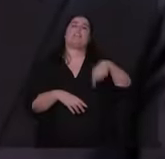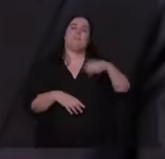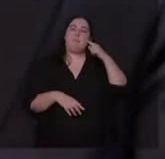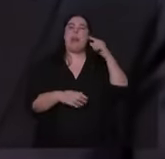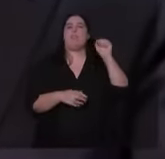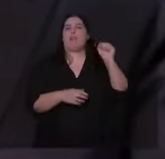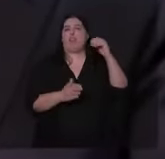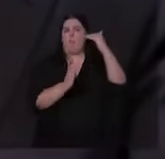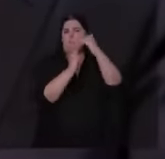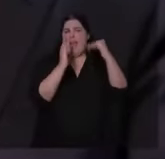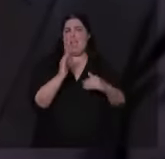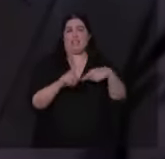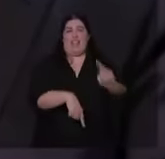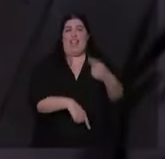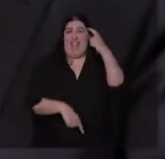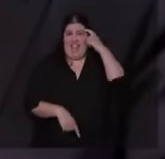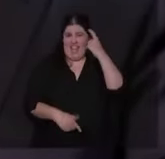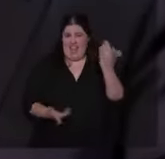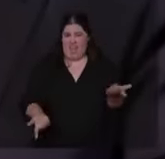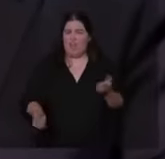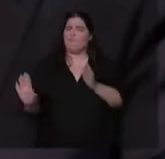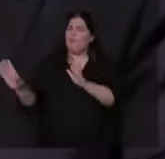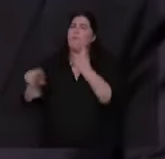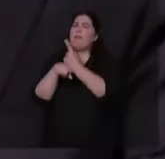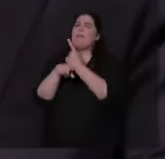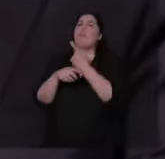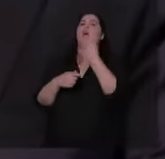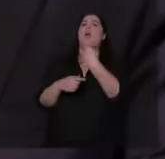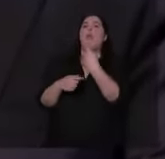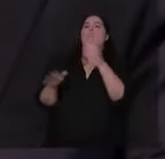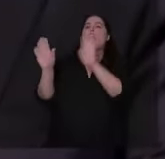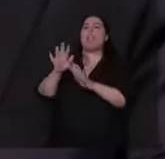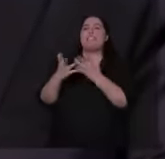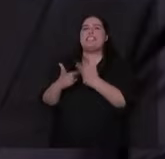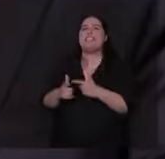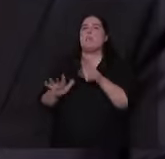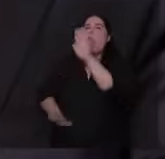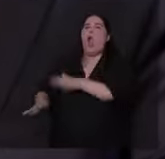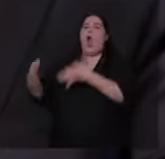dig de poner en orden el sistema previsional